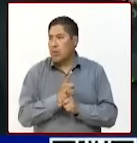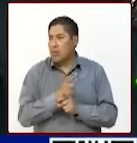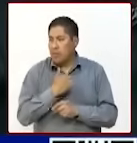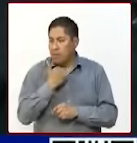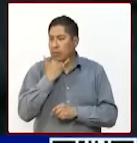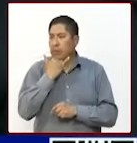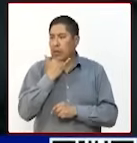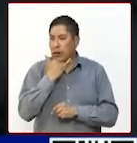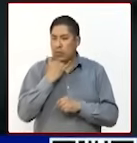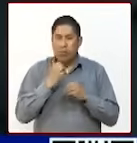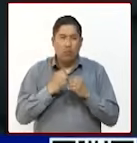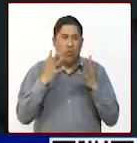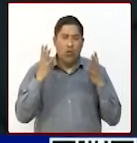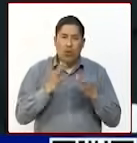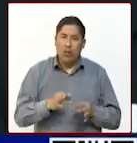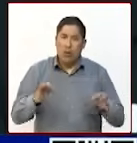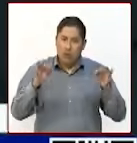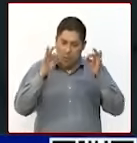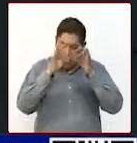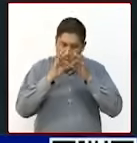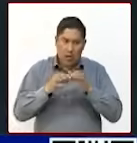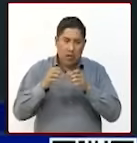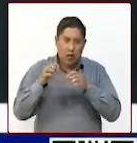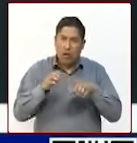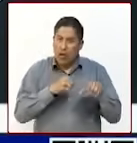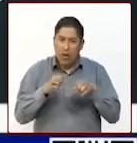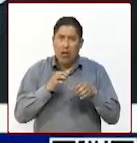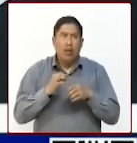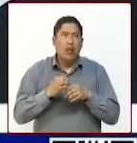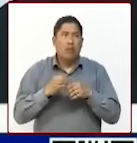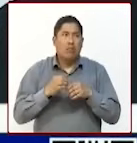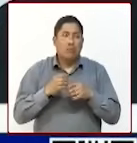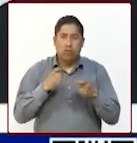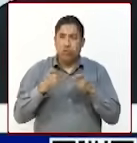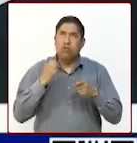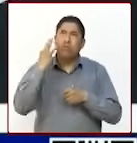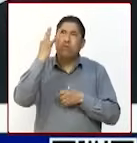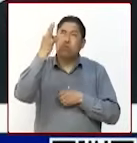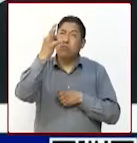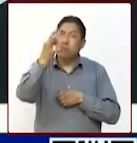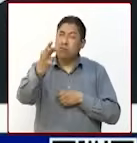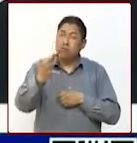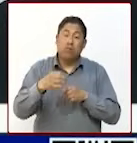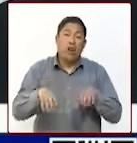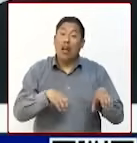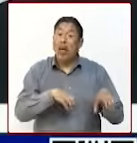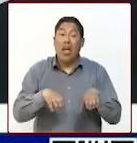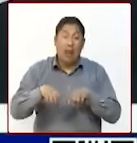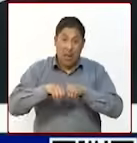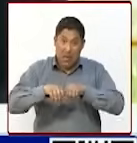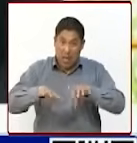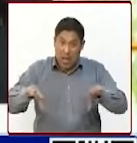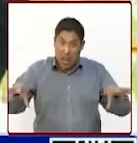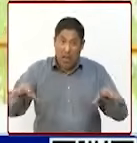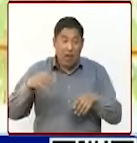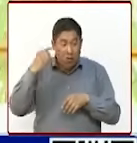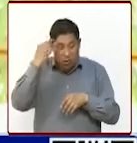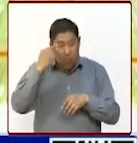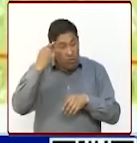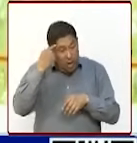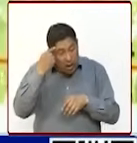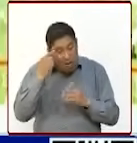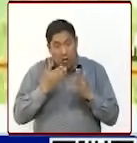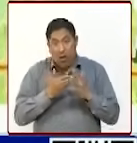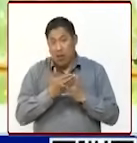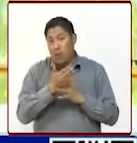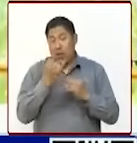hecho histórico muy importante para la construcción de futuras políticas públicas que sean eficaces y eficientes a través